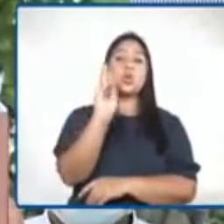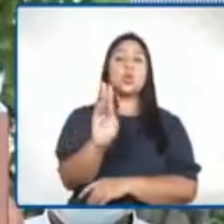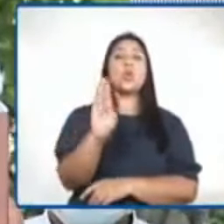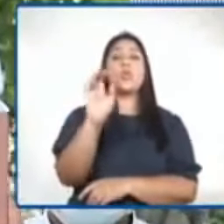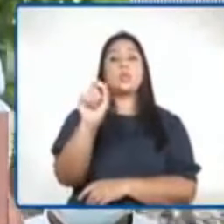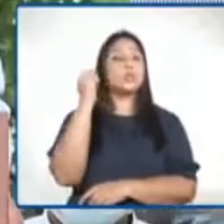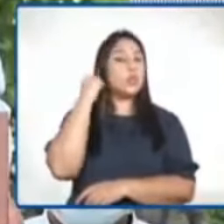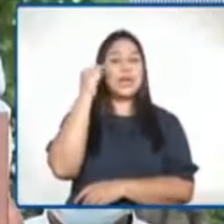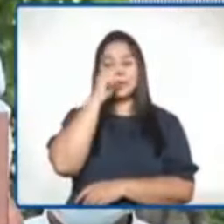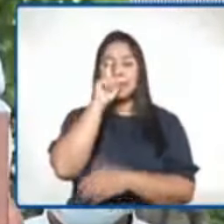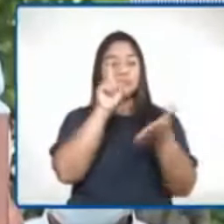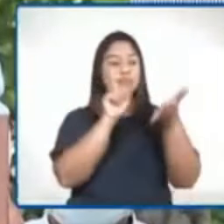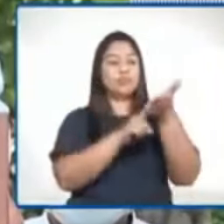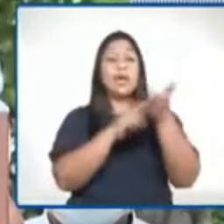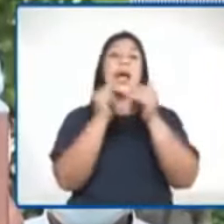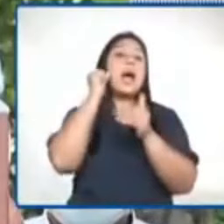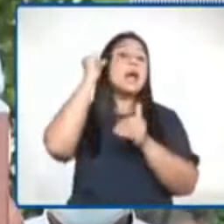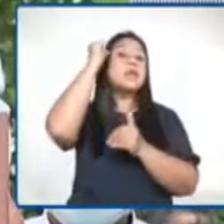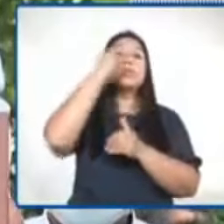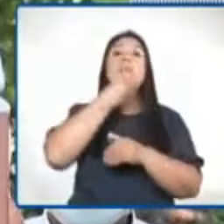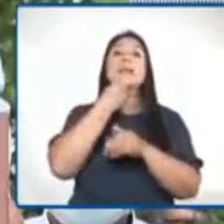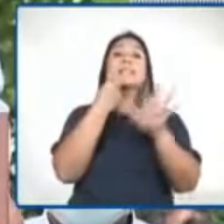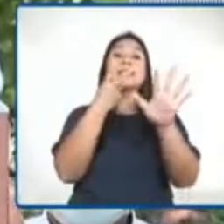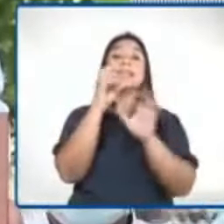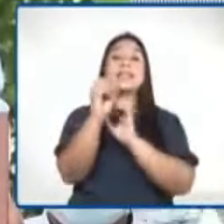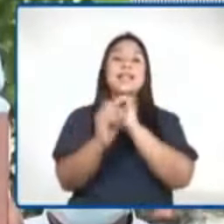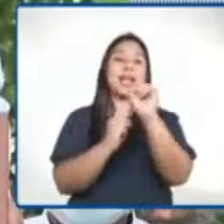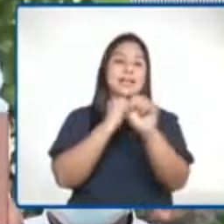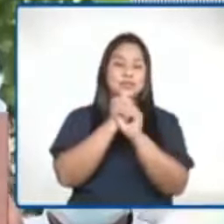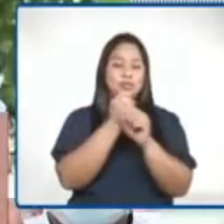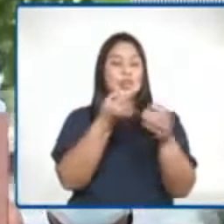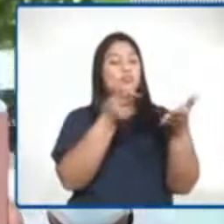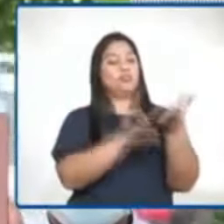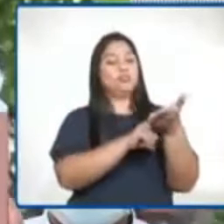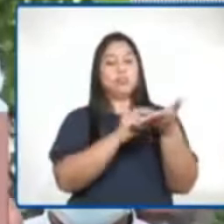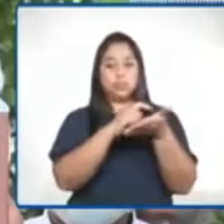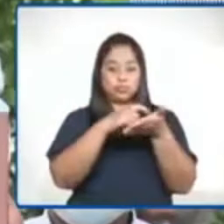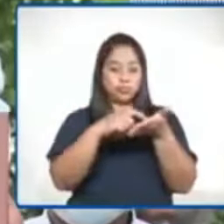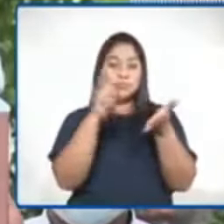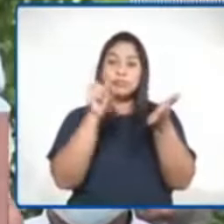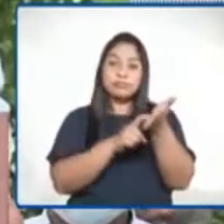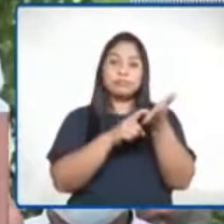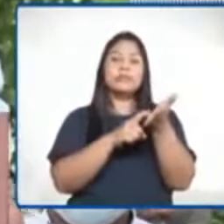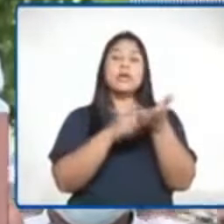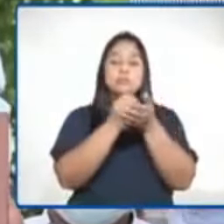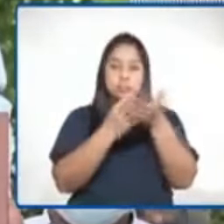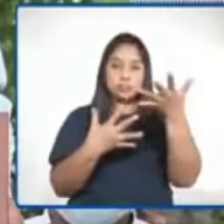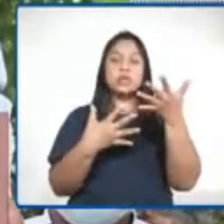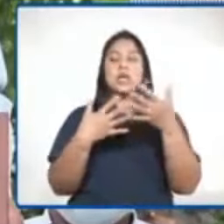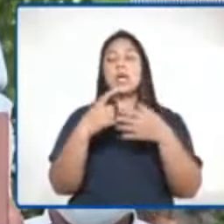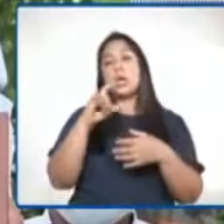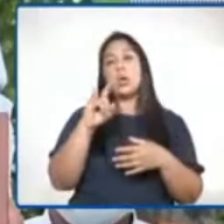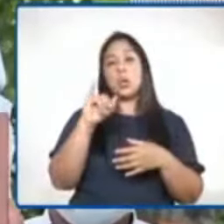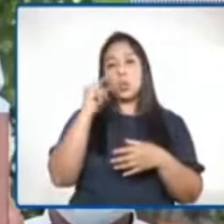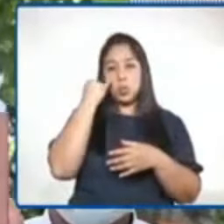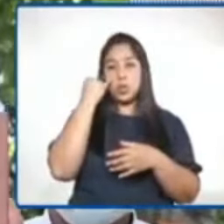clic a donde dice adultos mayores de 70 años y pueden inscribirse con su número de NIT, y esa inscripción y los pocos